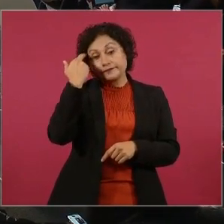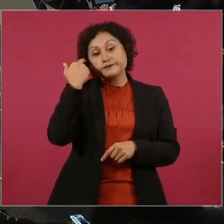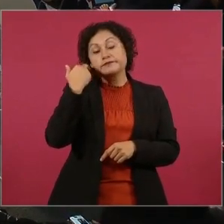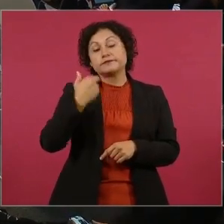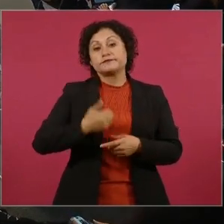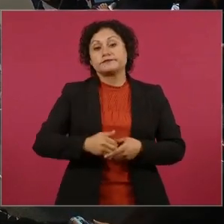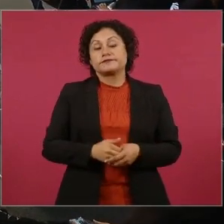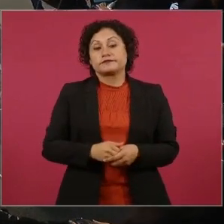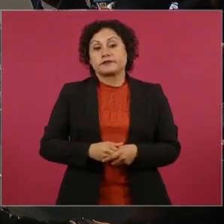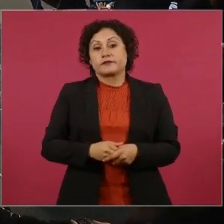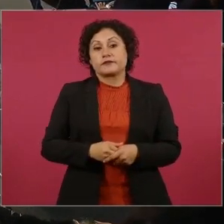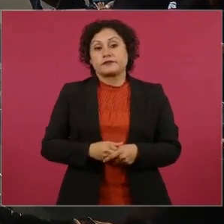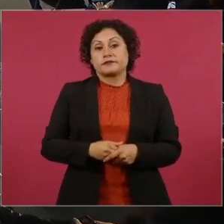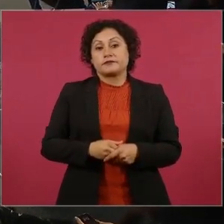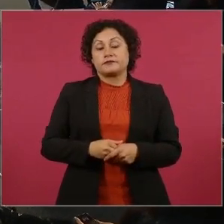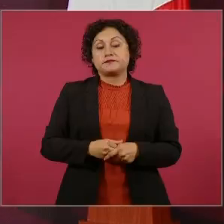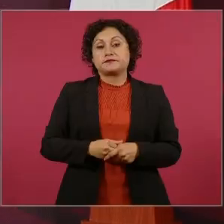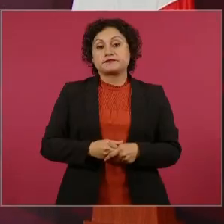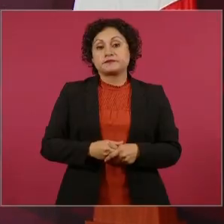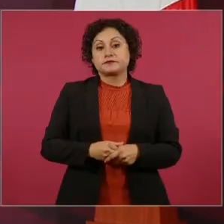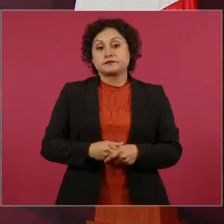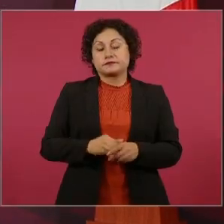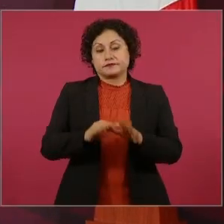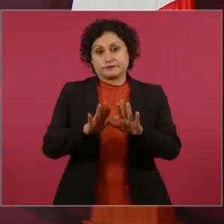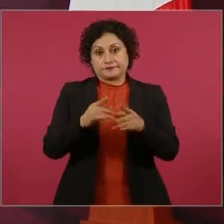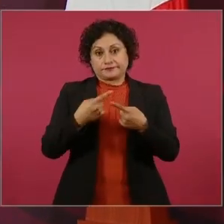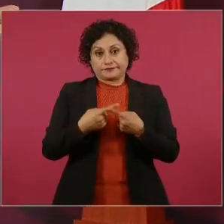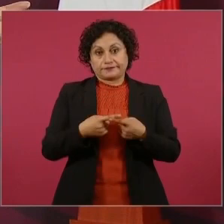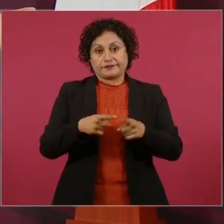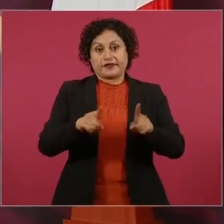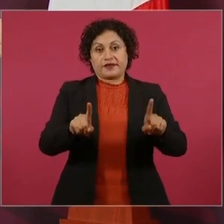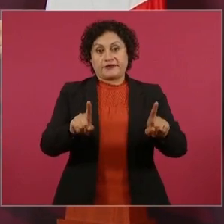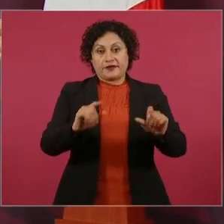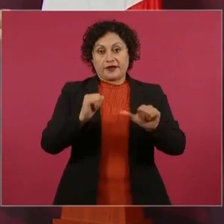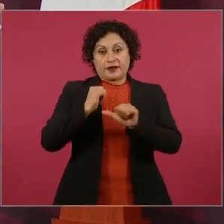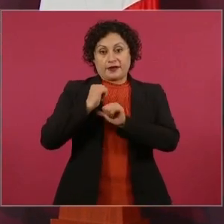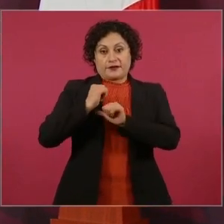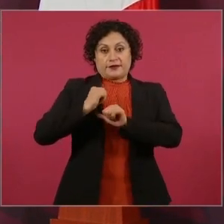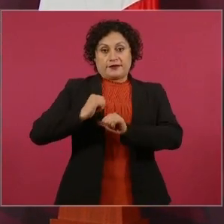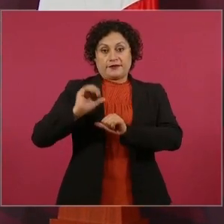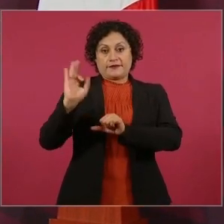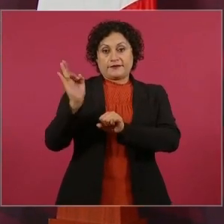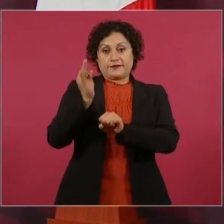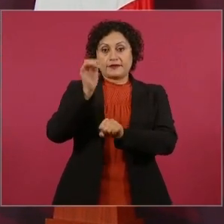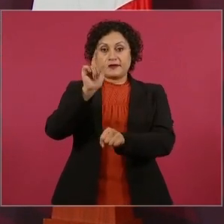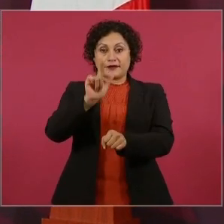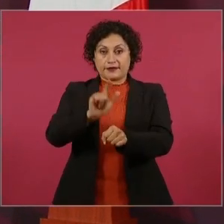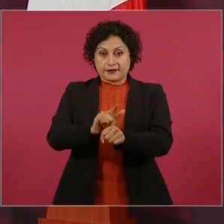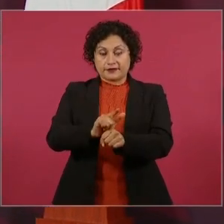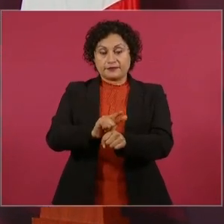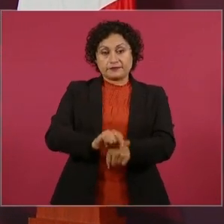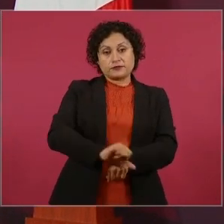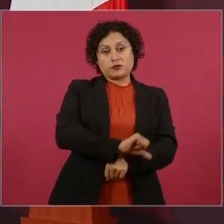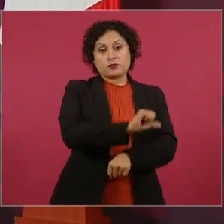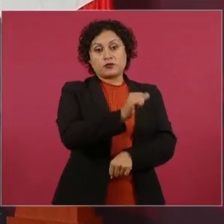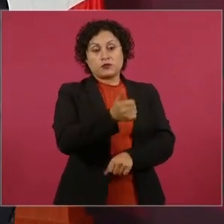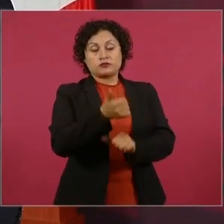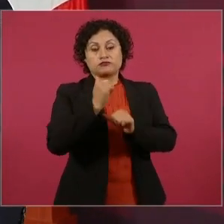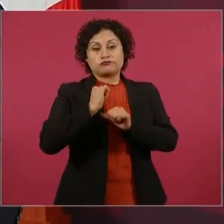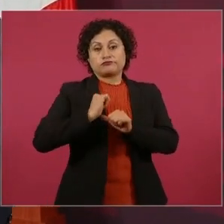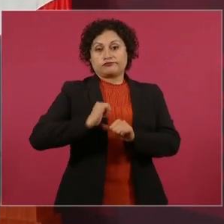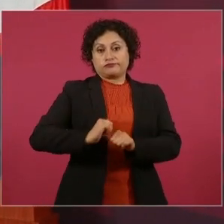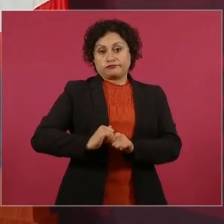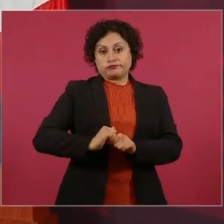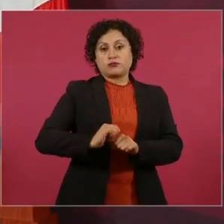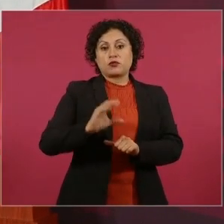que una cosa es el fuero federal y otra el fero común entonces la